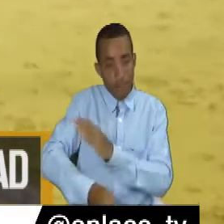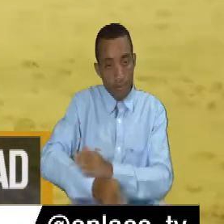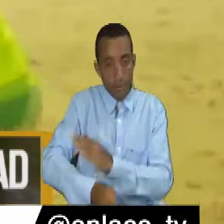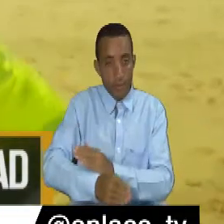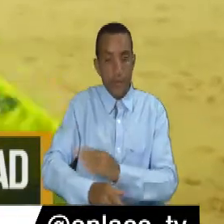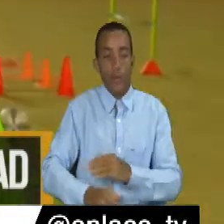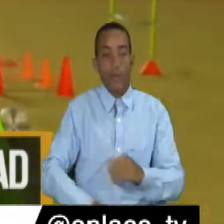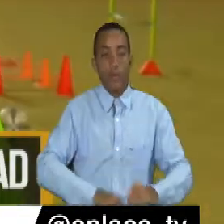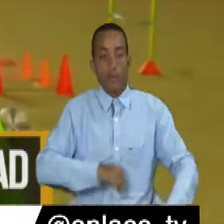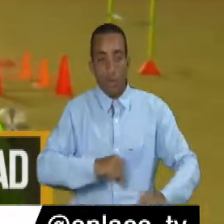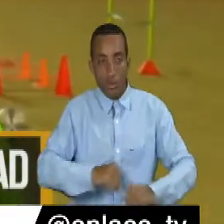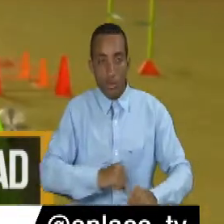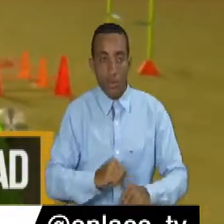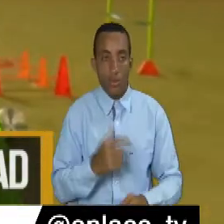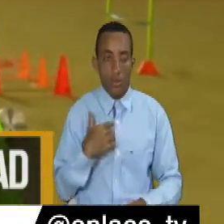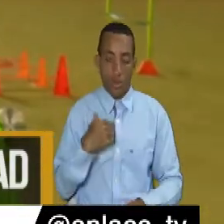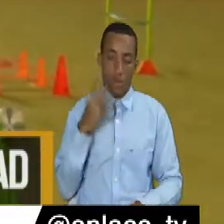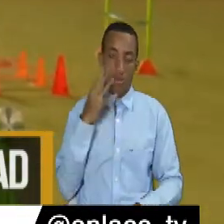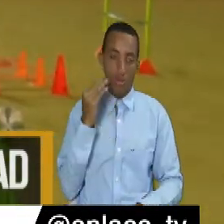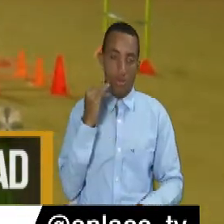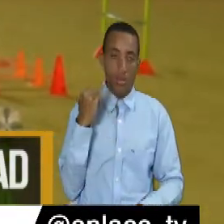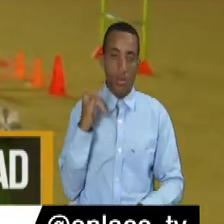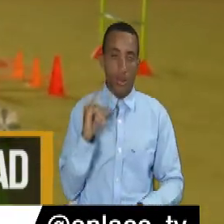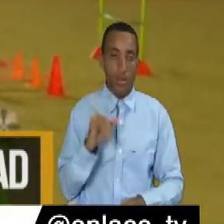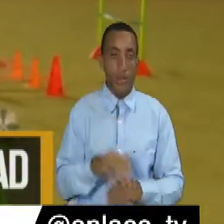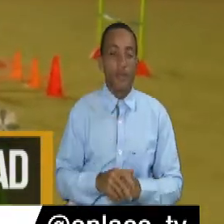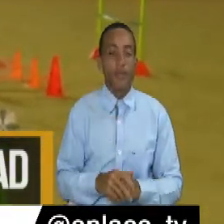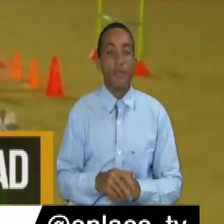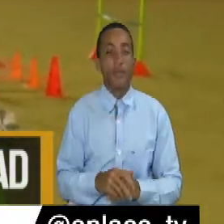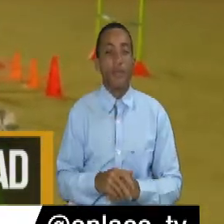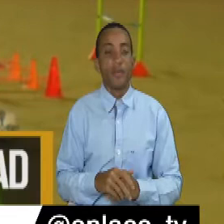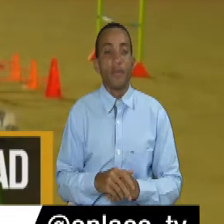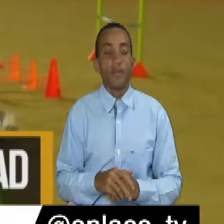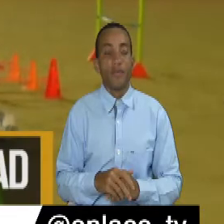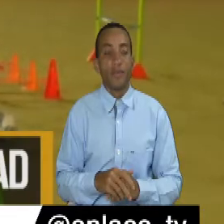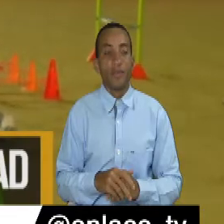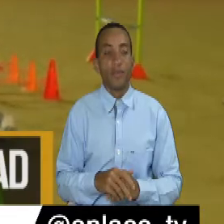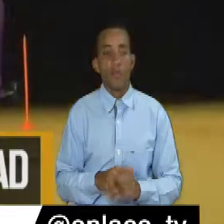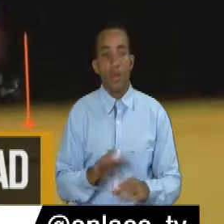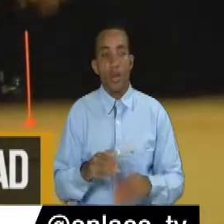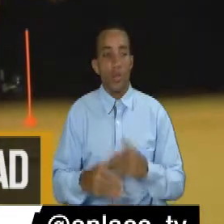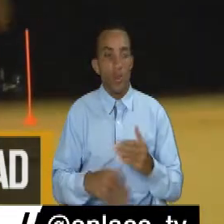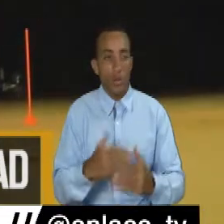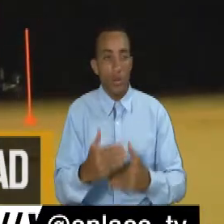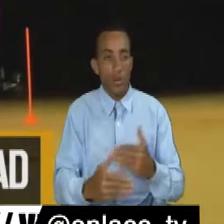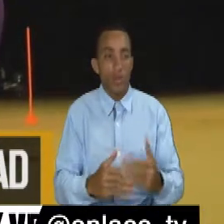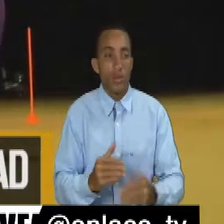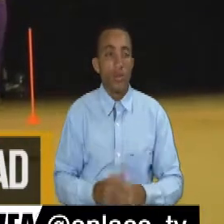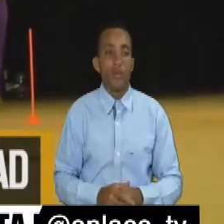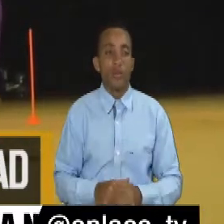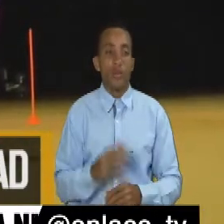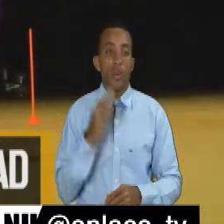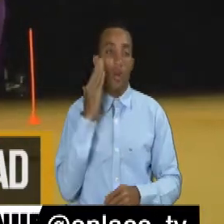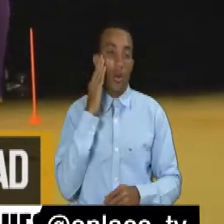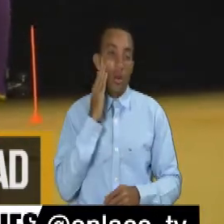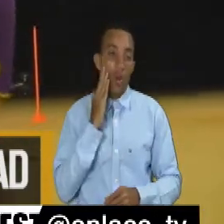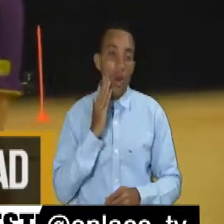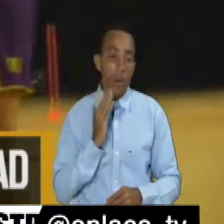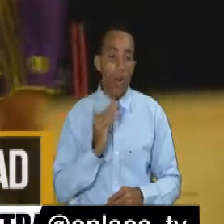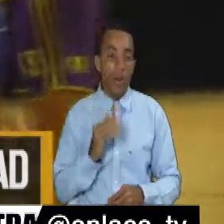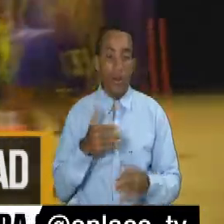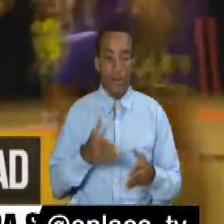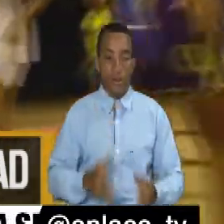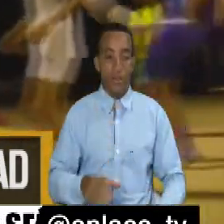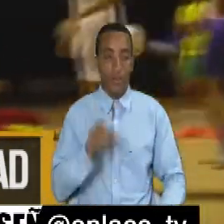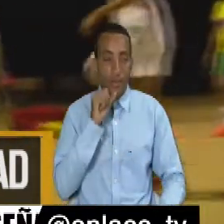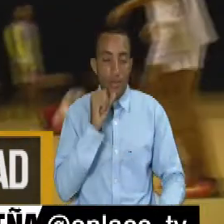que gracias a Dios que nosotros tenemos, los años, todo va marchando poco a poco. Estas jóvenes barranqueñas trabajan para demostrar su